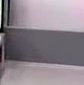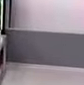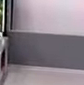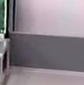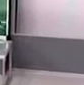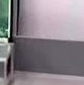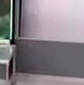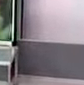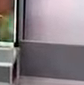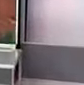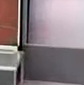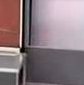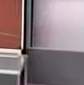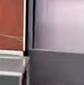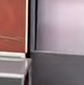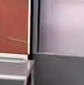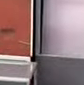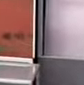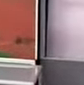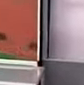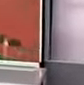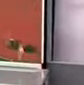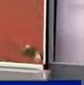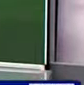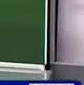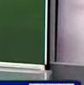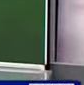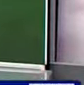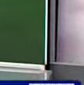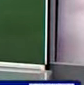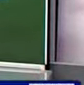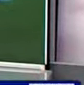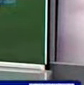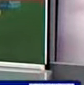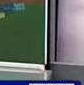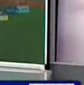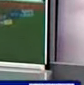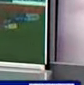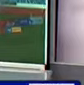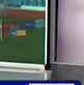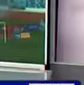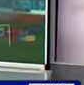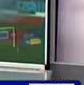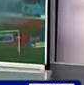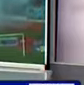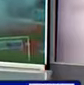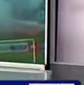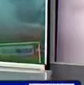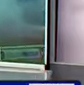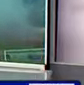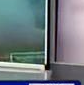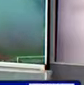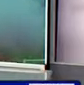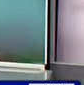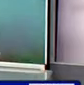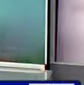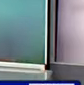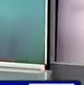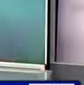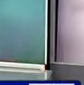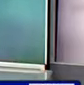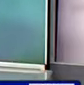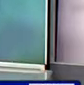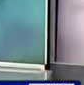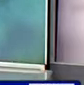Y en los deportes fue jornada de clásicos en todo el territorio nacional. Estaremos mostrando los mejores goles de la fecha número